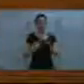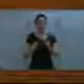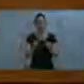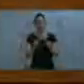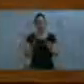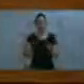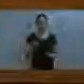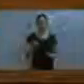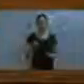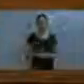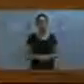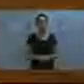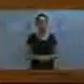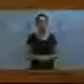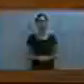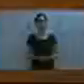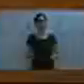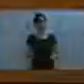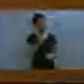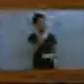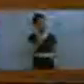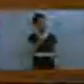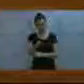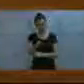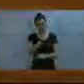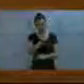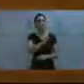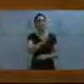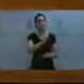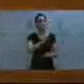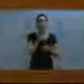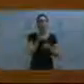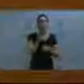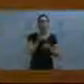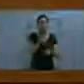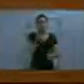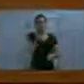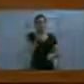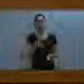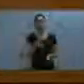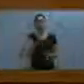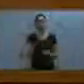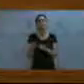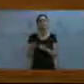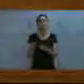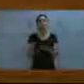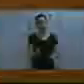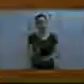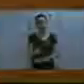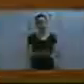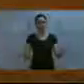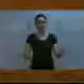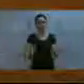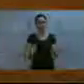allí, pregunten esa información. Pueden ir como invitados, no tienen ningún problema, porque además del Gobierno les contestarán los otros